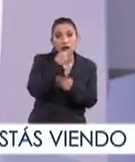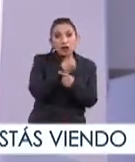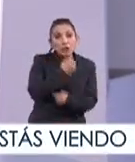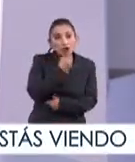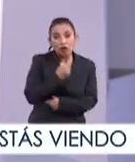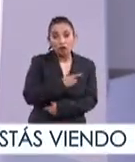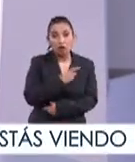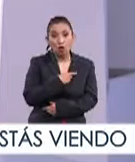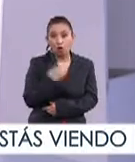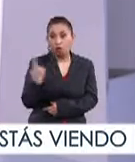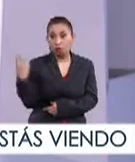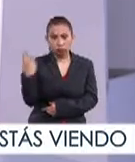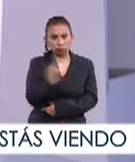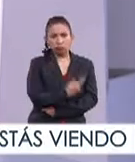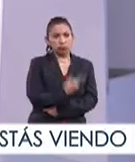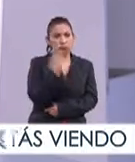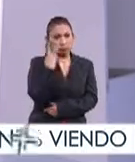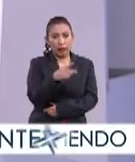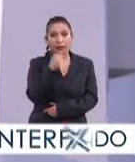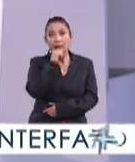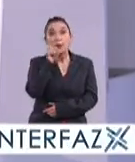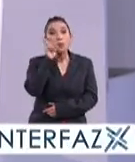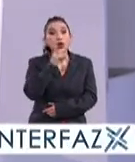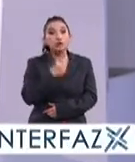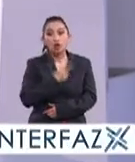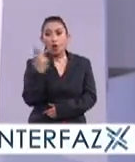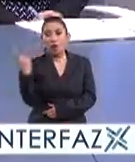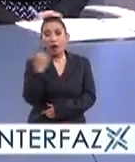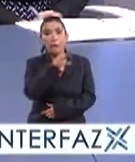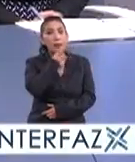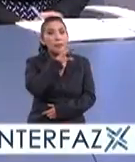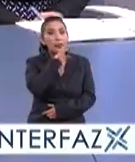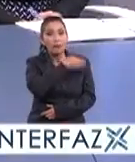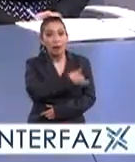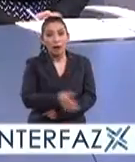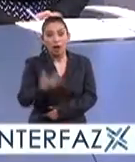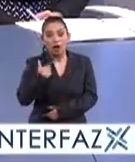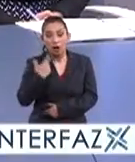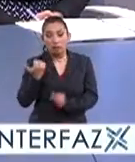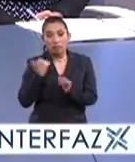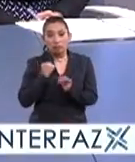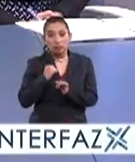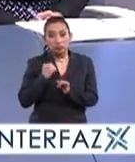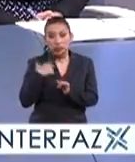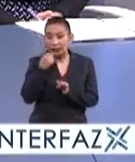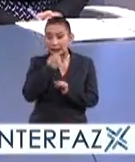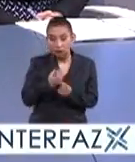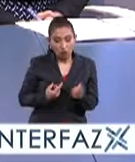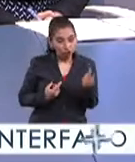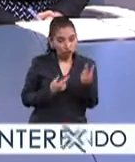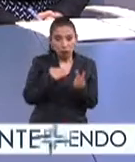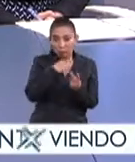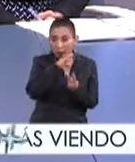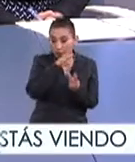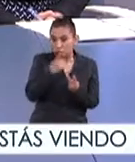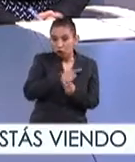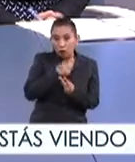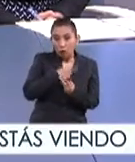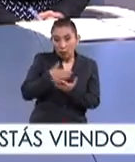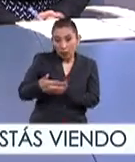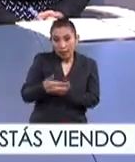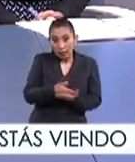no acompañados, pero también mujeres solas, madre de familia, con a cargo varios niños hasta